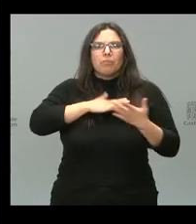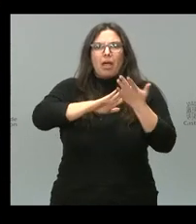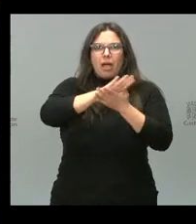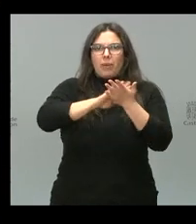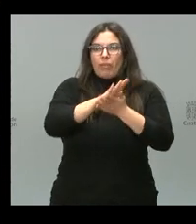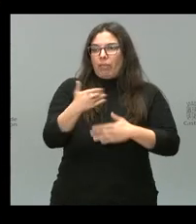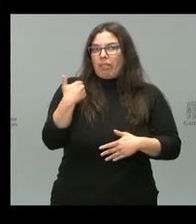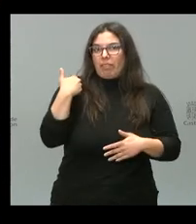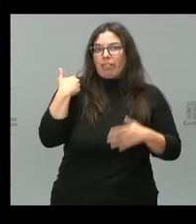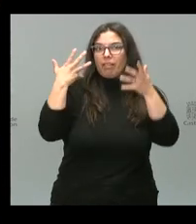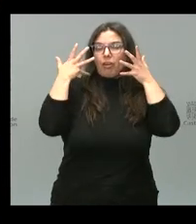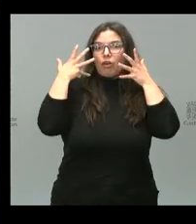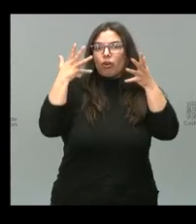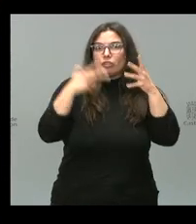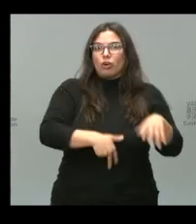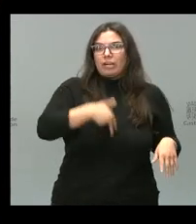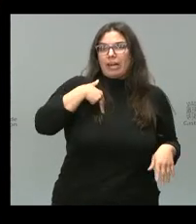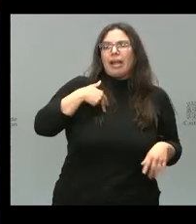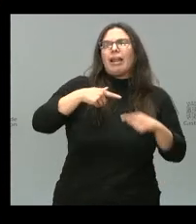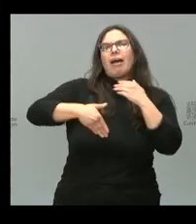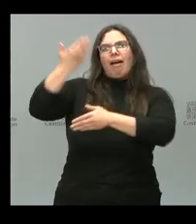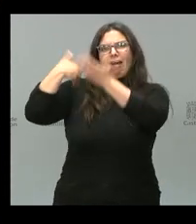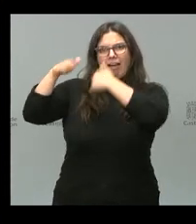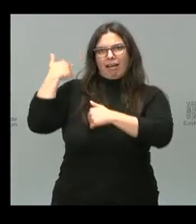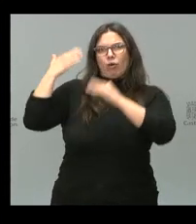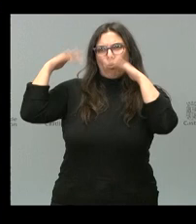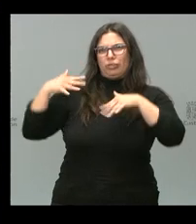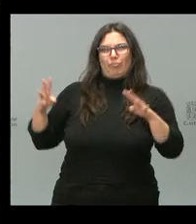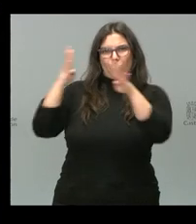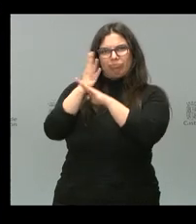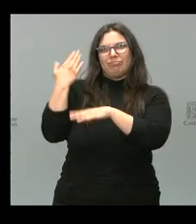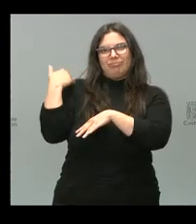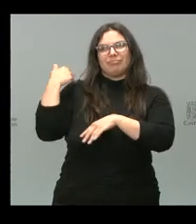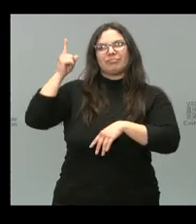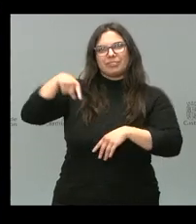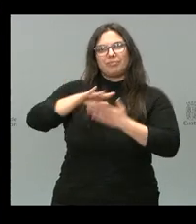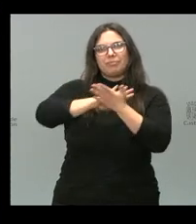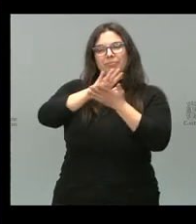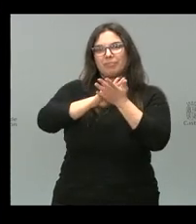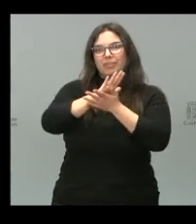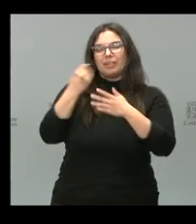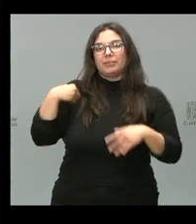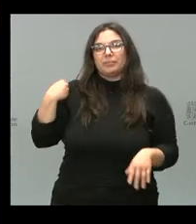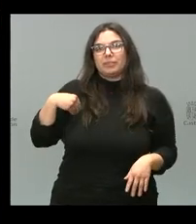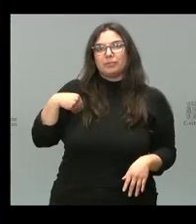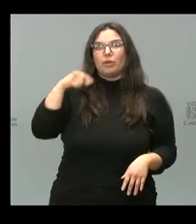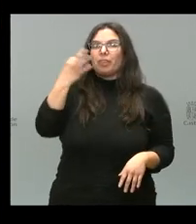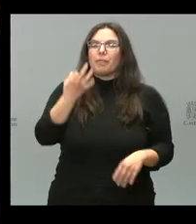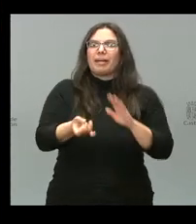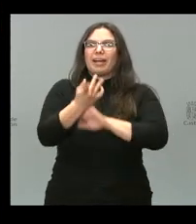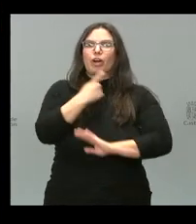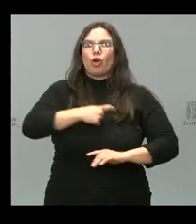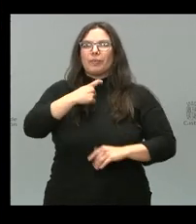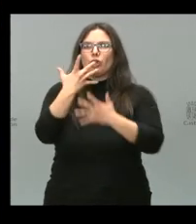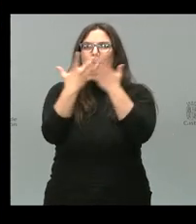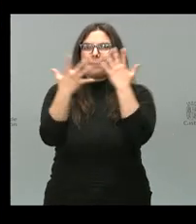estrenado consejo regional sino ya en el anterior En el anterior mandato que la posibilidad de crear una comisión mixta entre